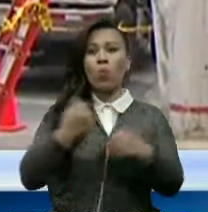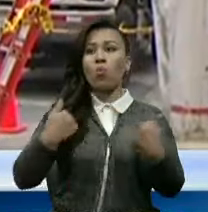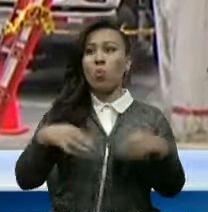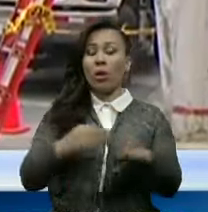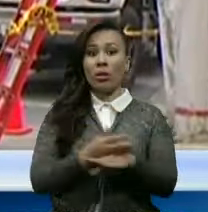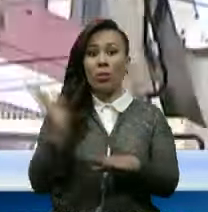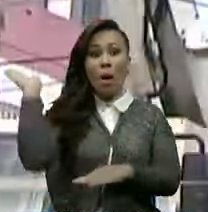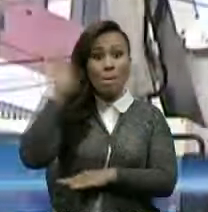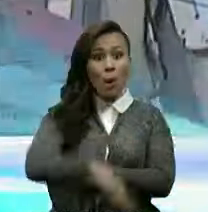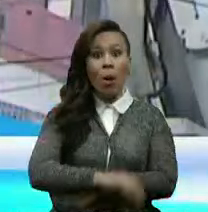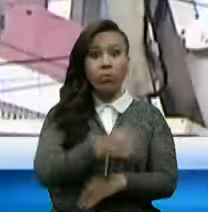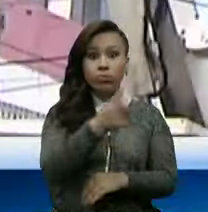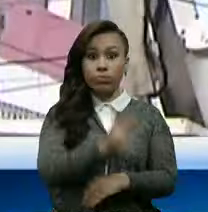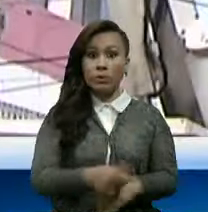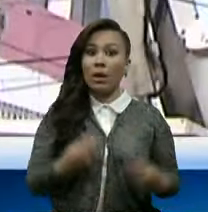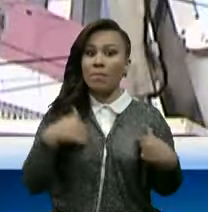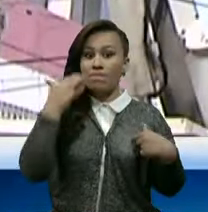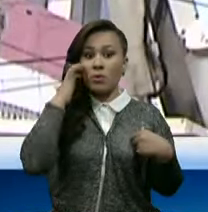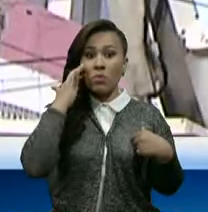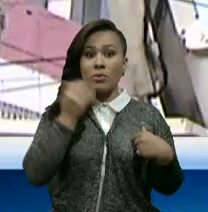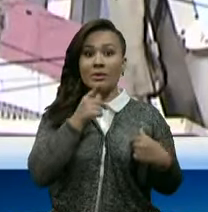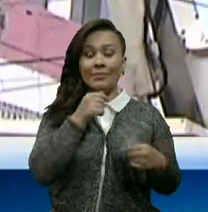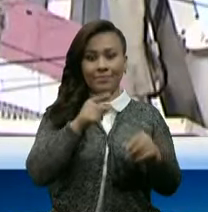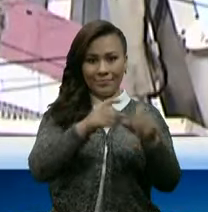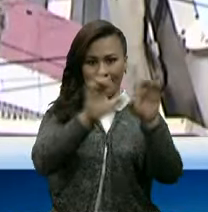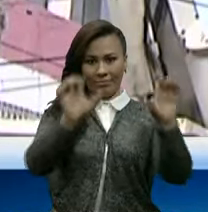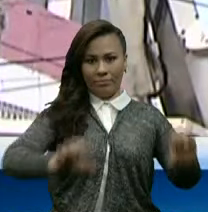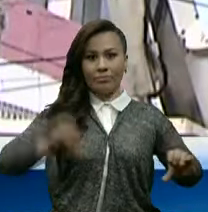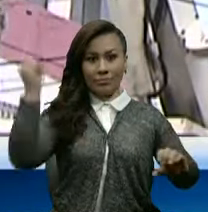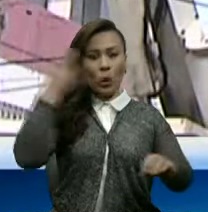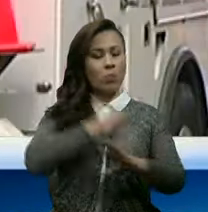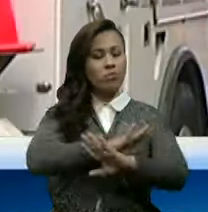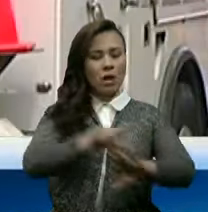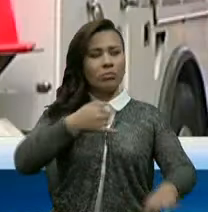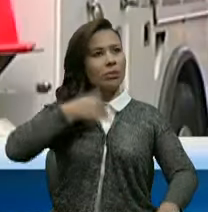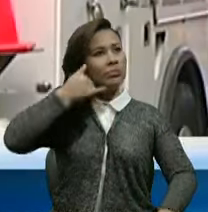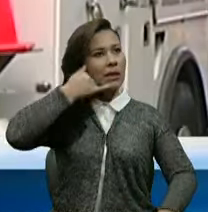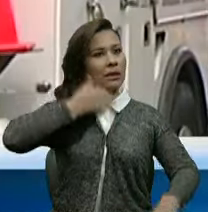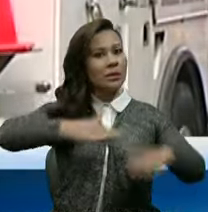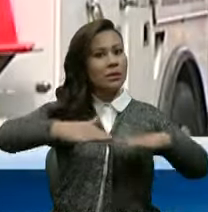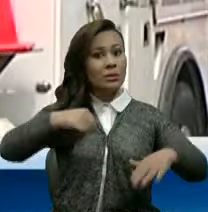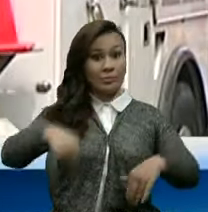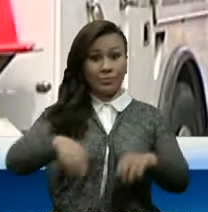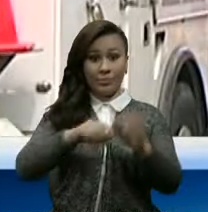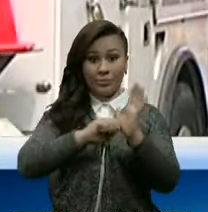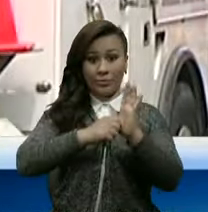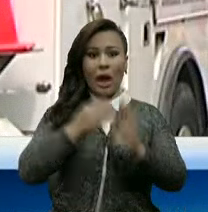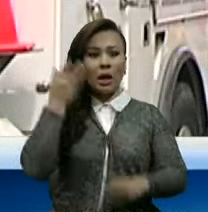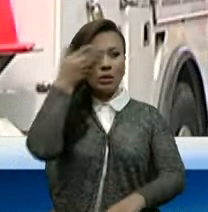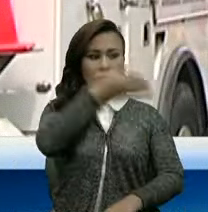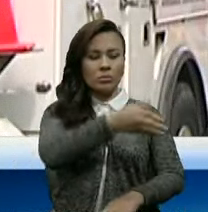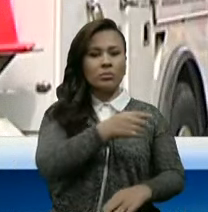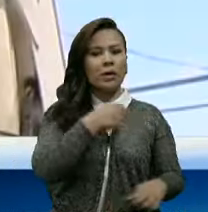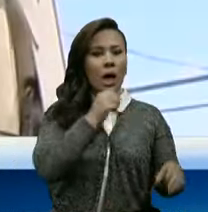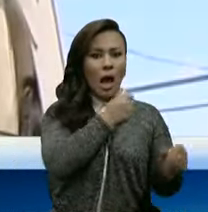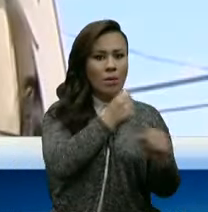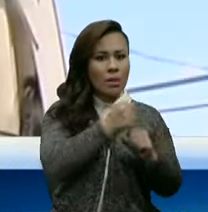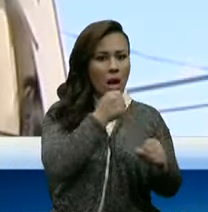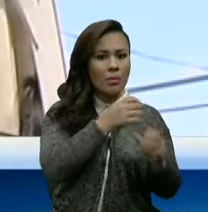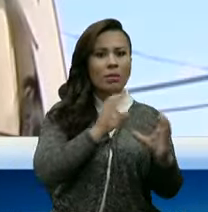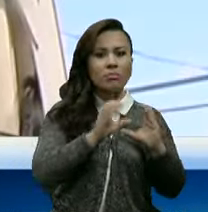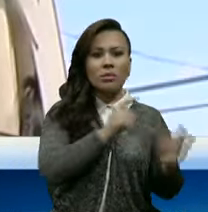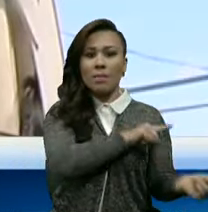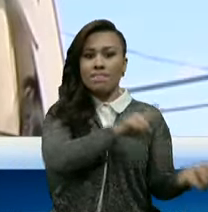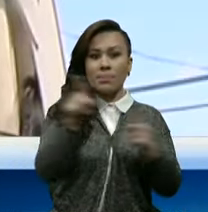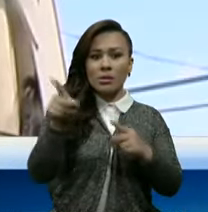caer encima de alguien. Representantes de la CENEL llegaron hasta el punto para cambiar el poste afectado. Dicen que esta iniciativa se está tomando a lo largo de